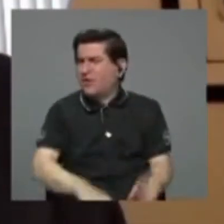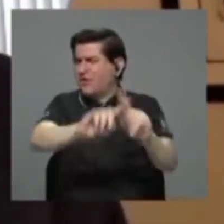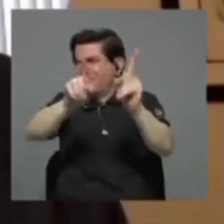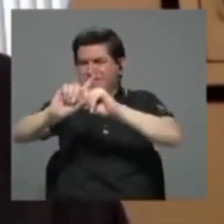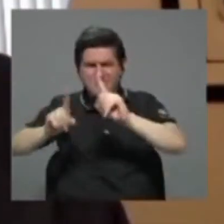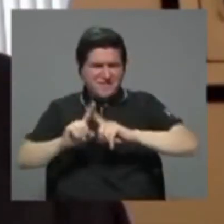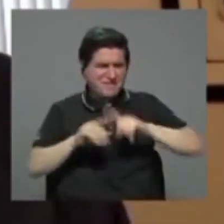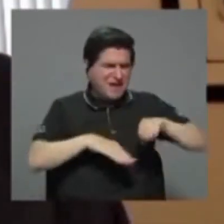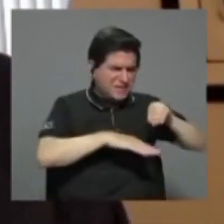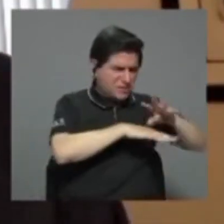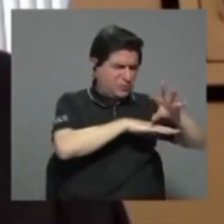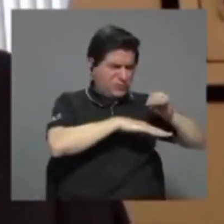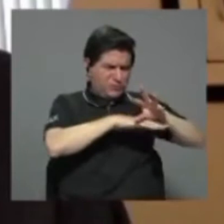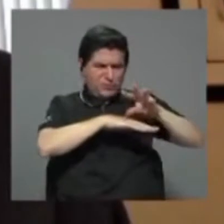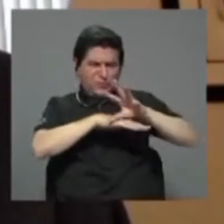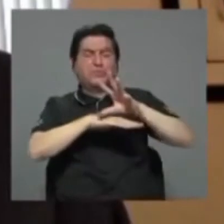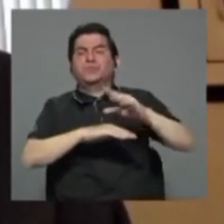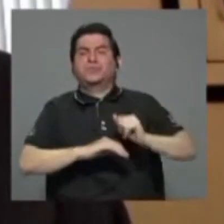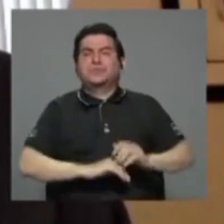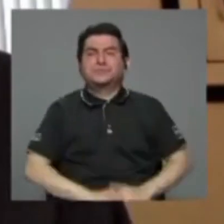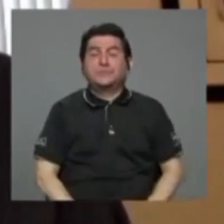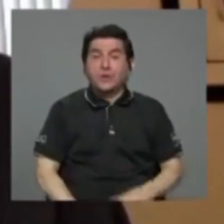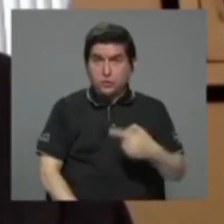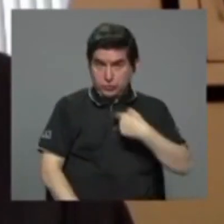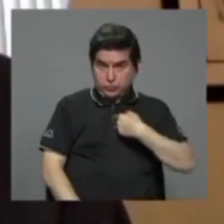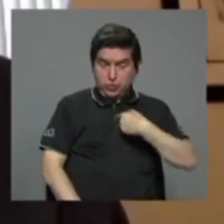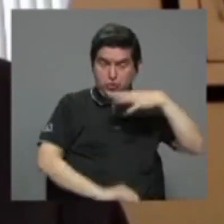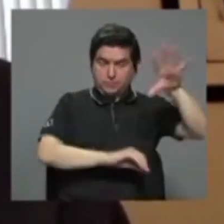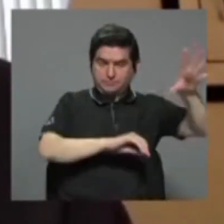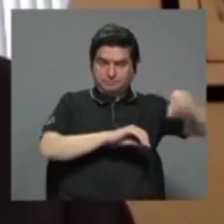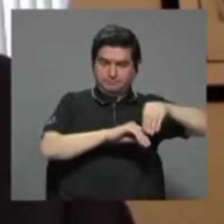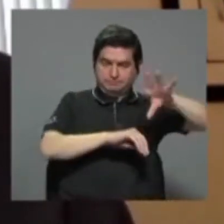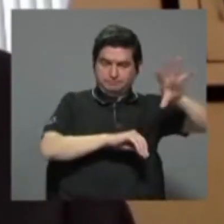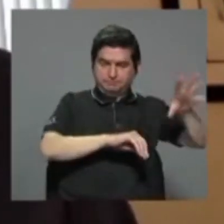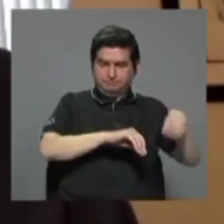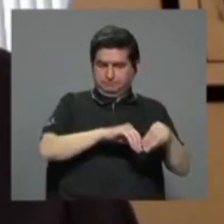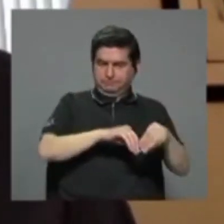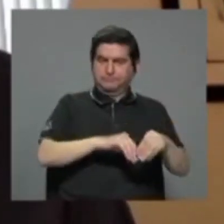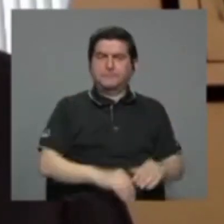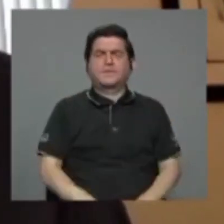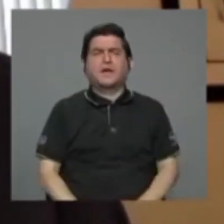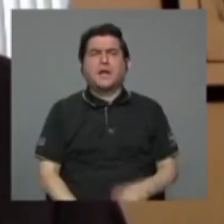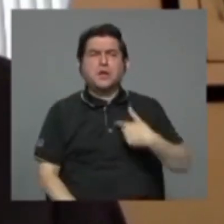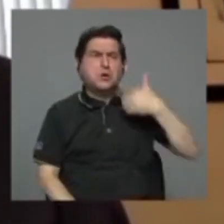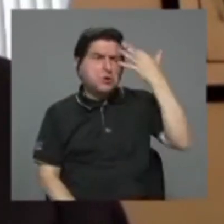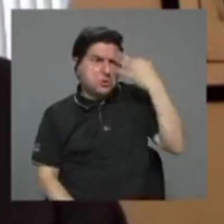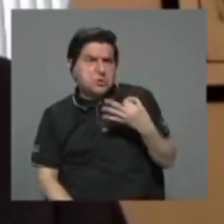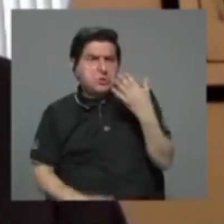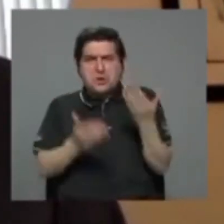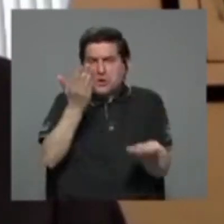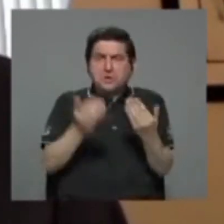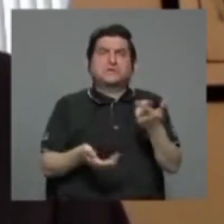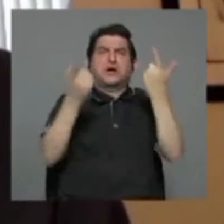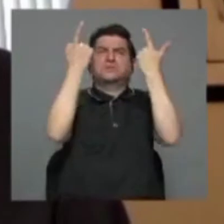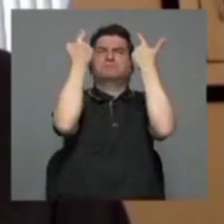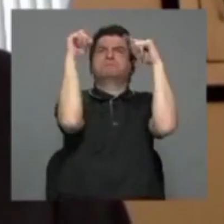de incidencias, pues yo fui sumando lo que me han parecido que son